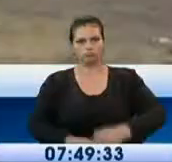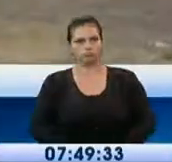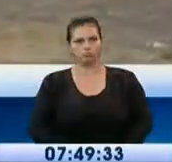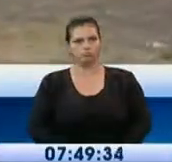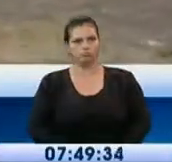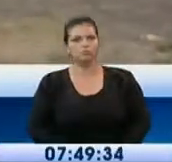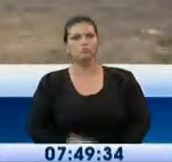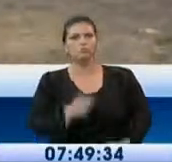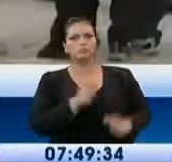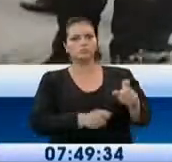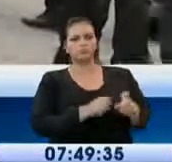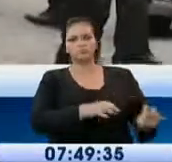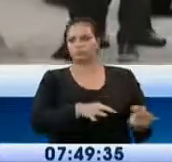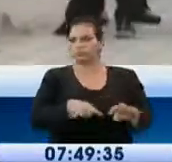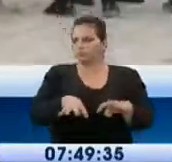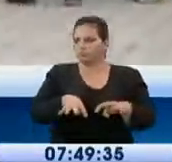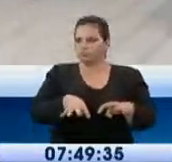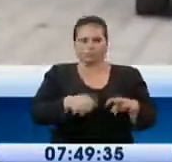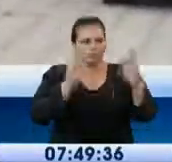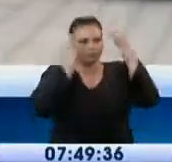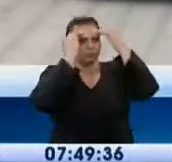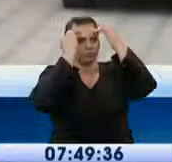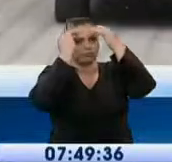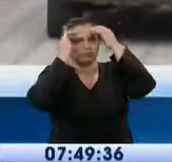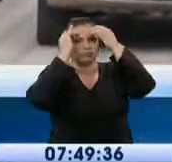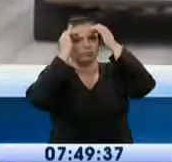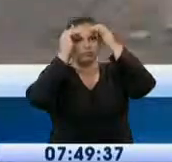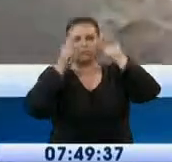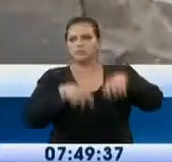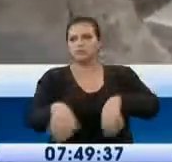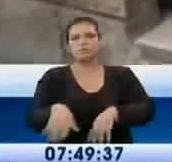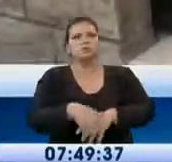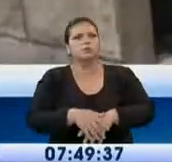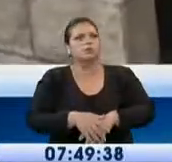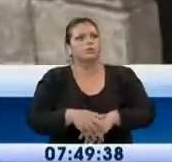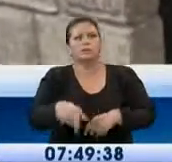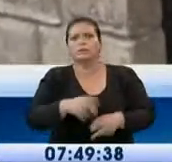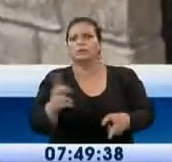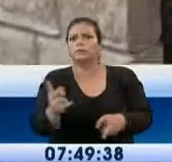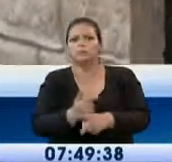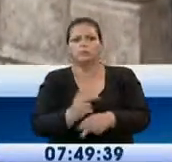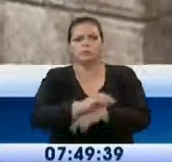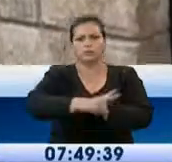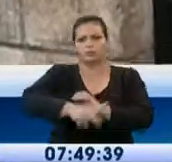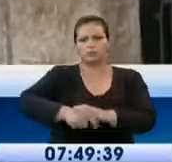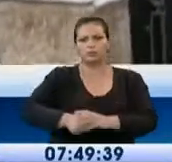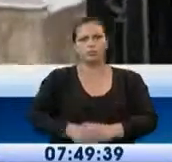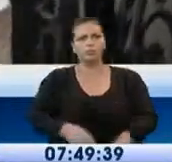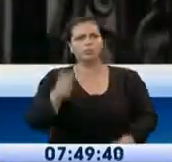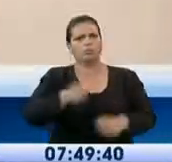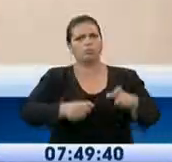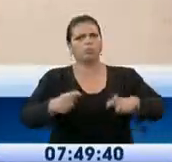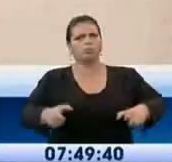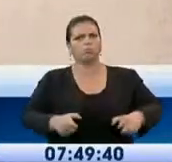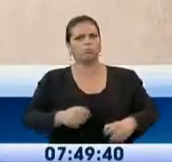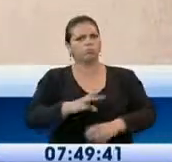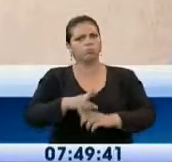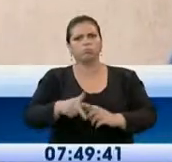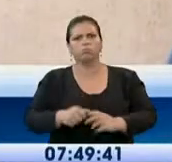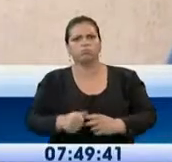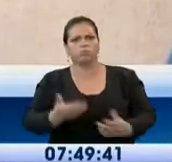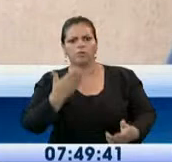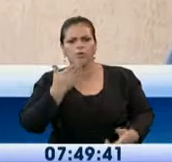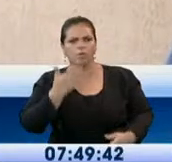acecha la ciudad. Indican además que a plena luz del día los delincuentes actúan sin miedo alguno. Que sí debe haber